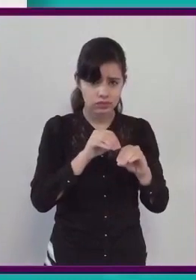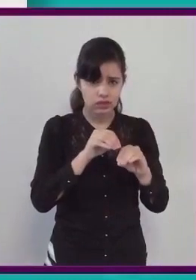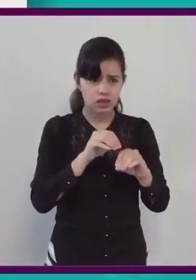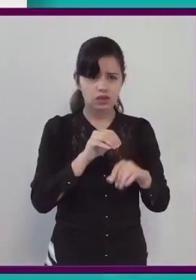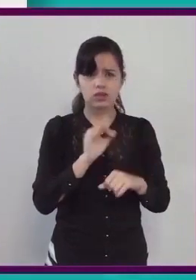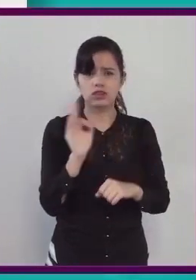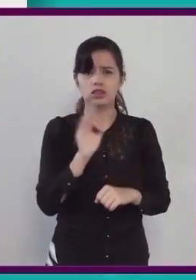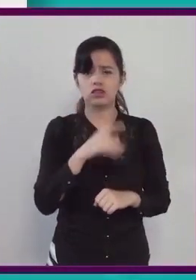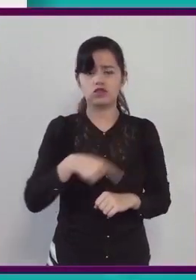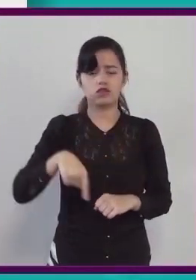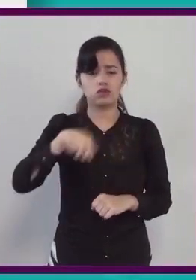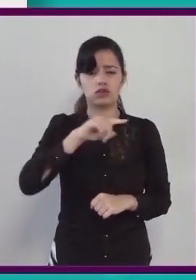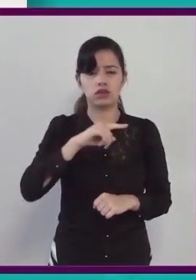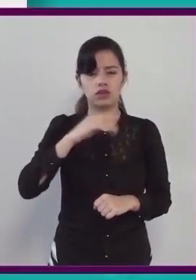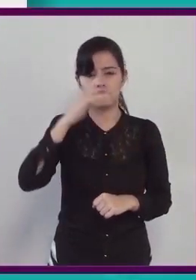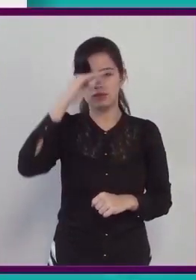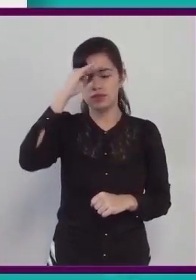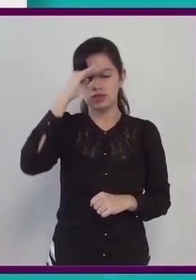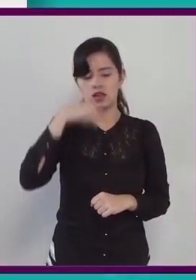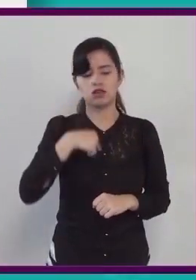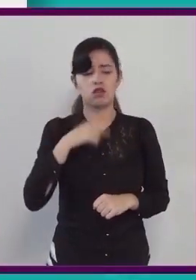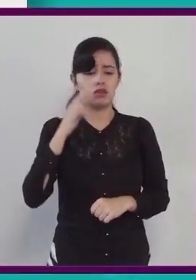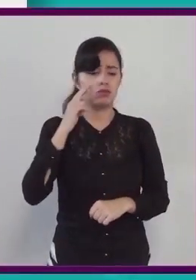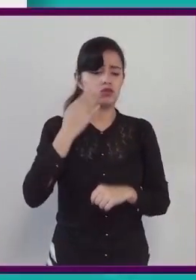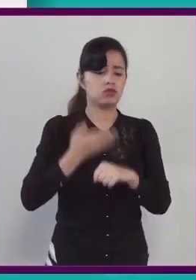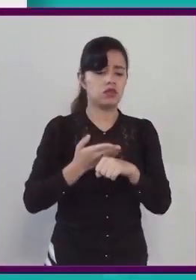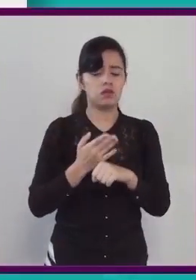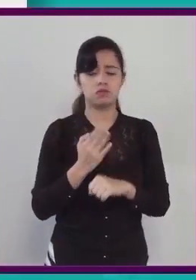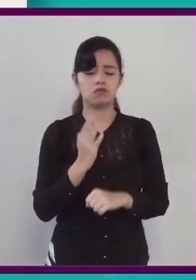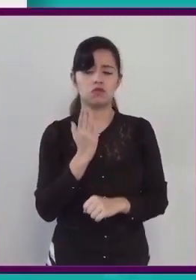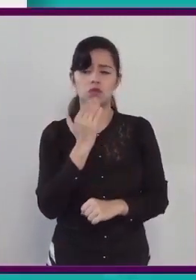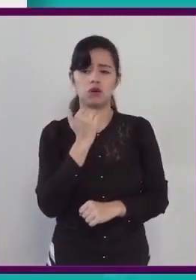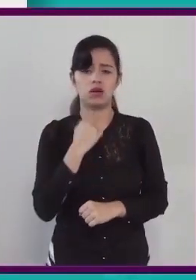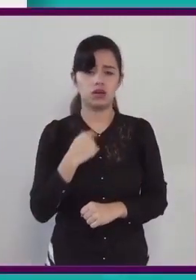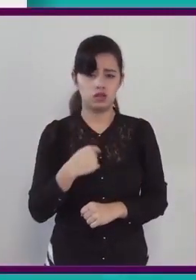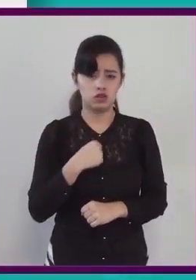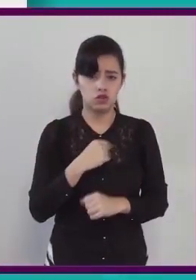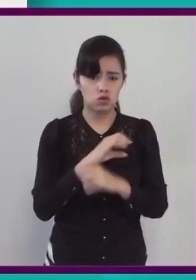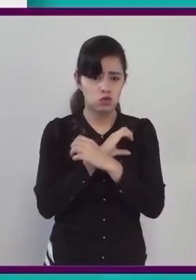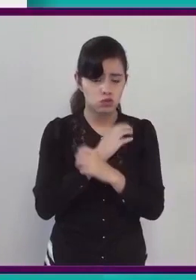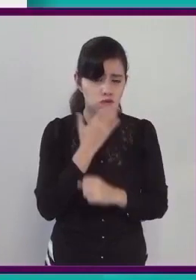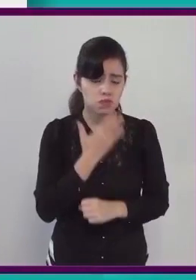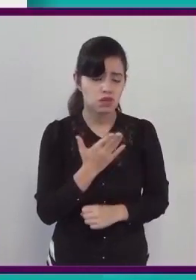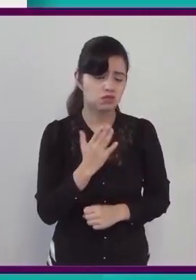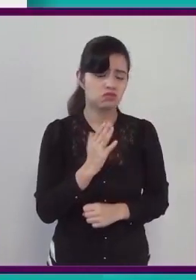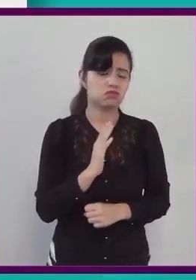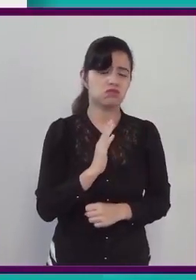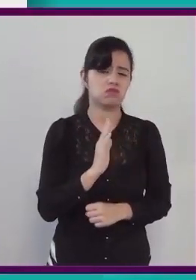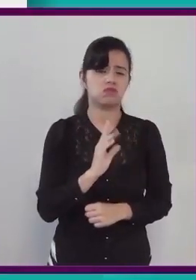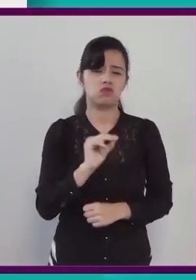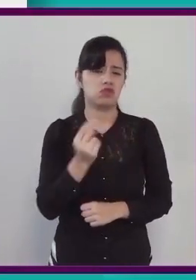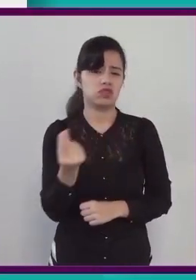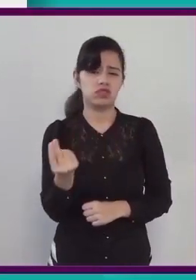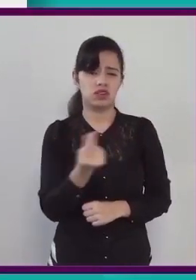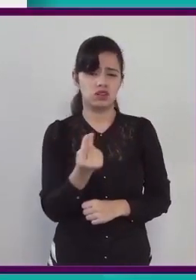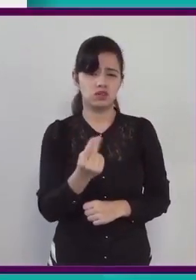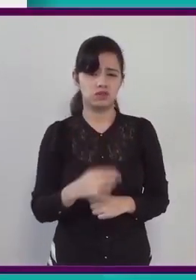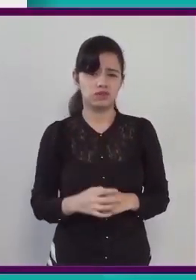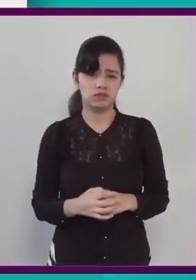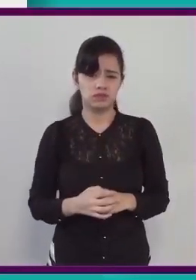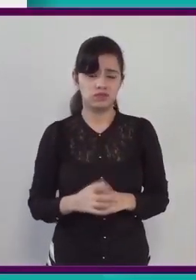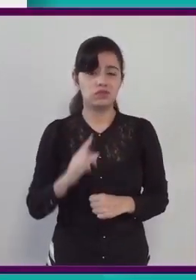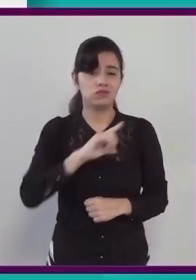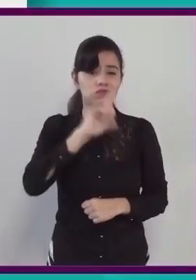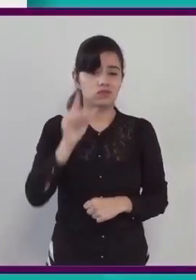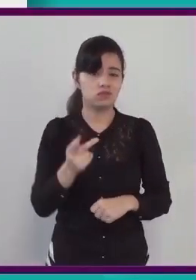Pero por el otro lado, creo que la forma en la que están diseñadas generan una ilusión de una conexión